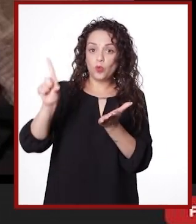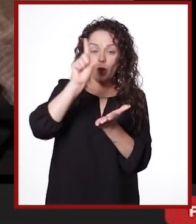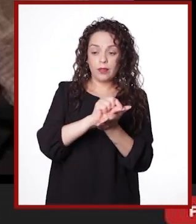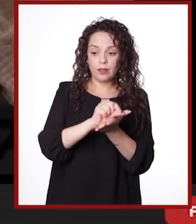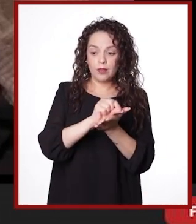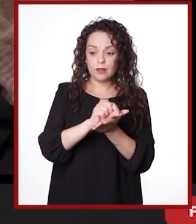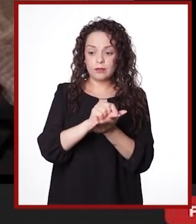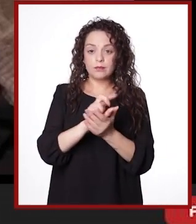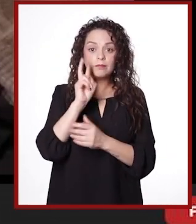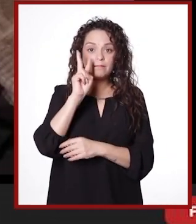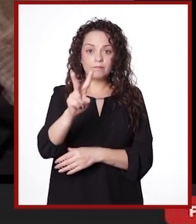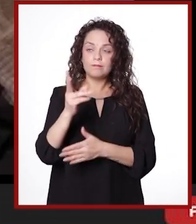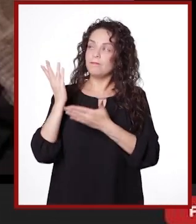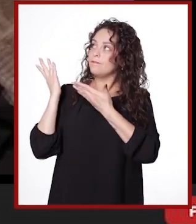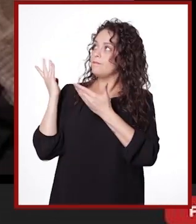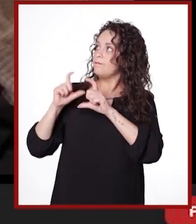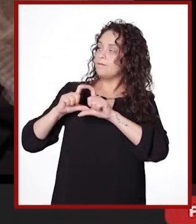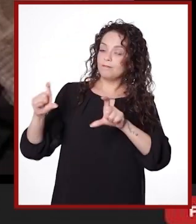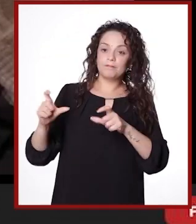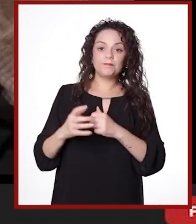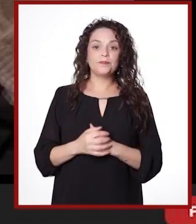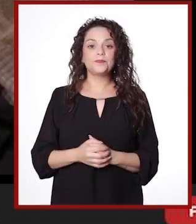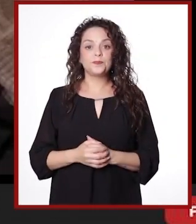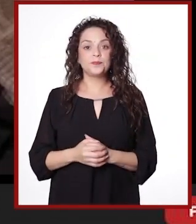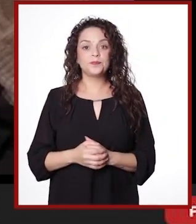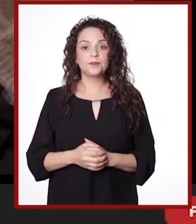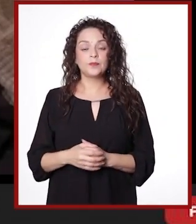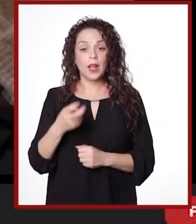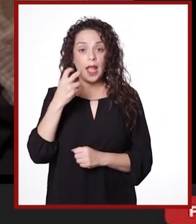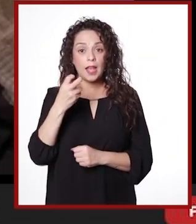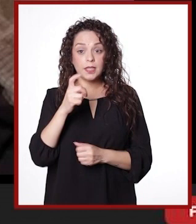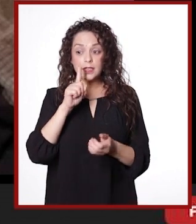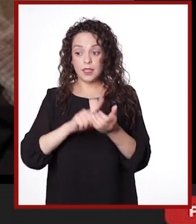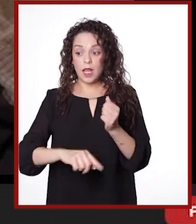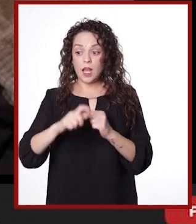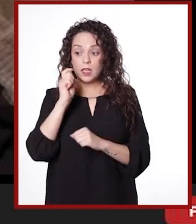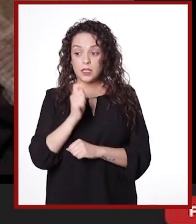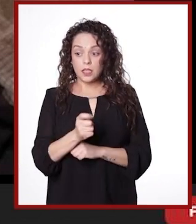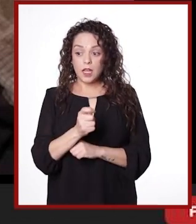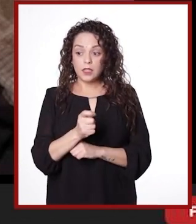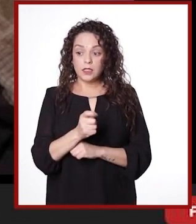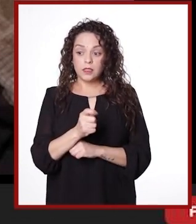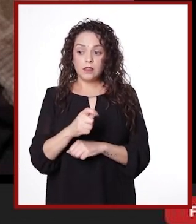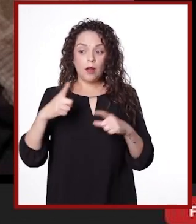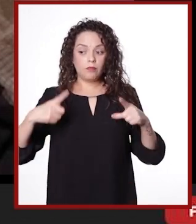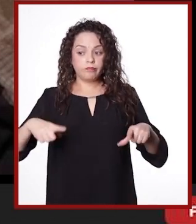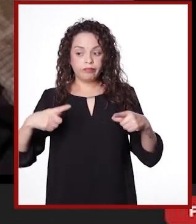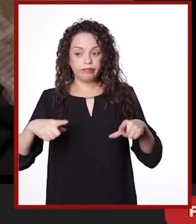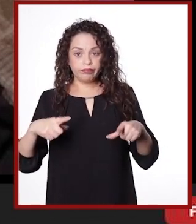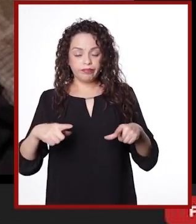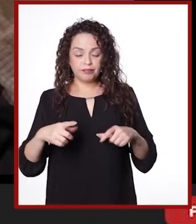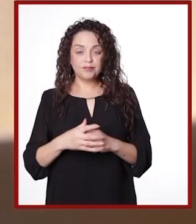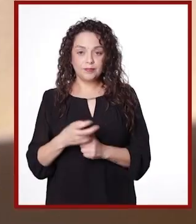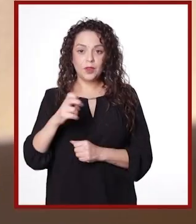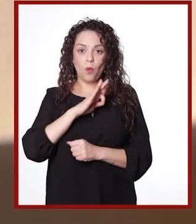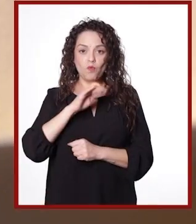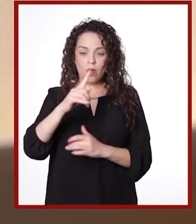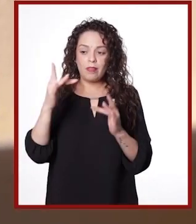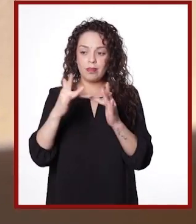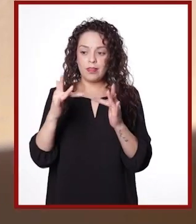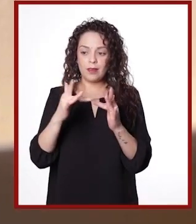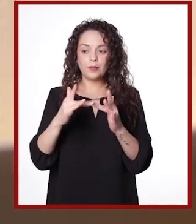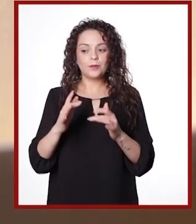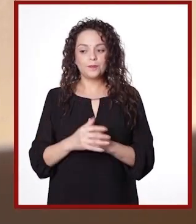Realidad MX, que es una plataforma de economía circular, que también es